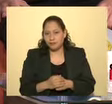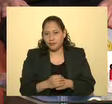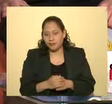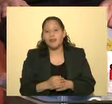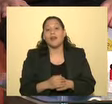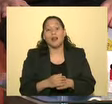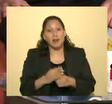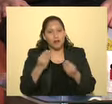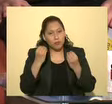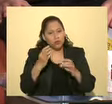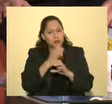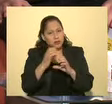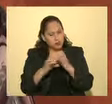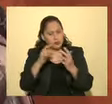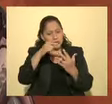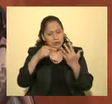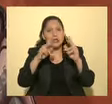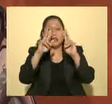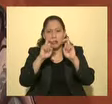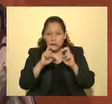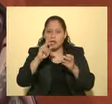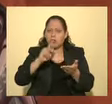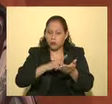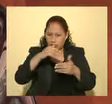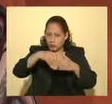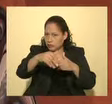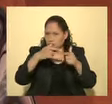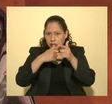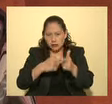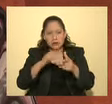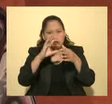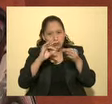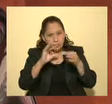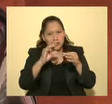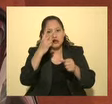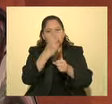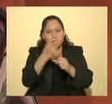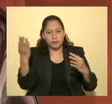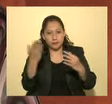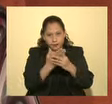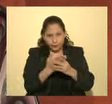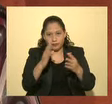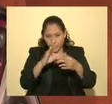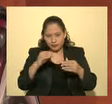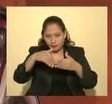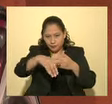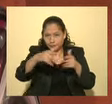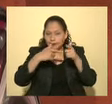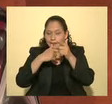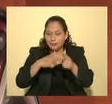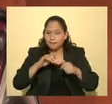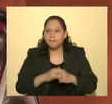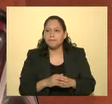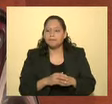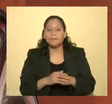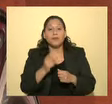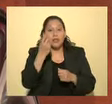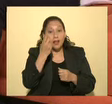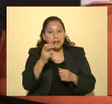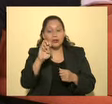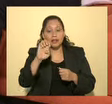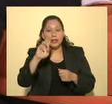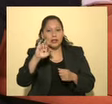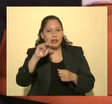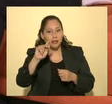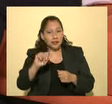muchas cosas. Yo creo que sí lo vamos a retomar para una segunda ocasión. Y creo que sería también interesante, Erika, que nos